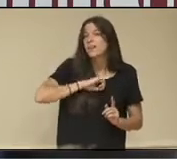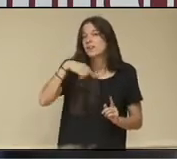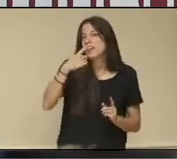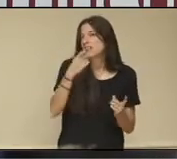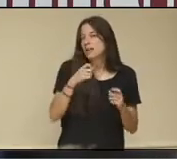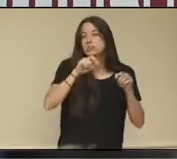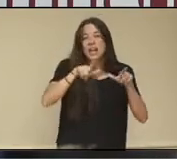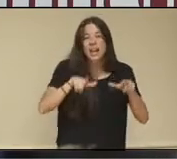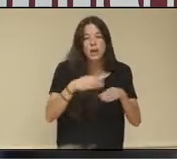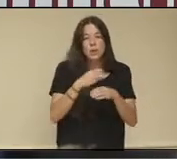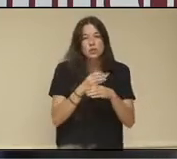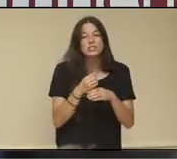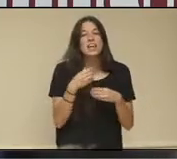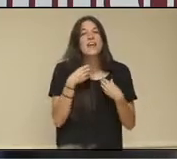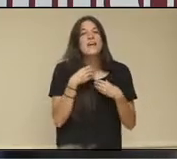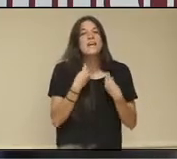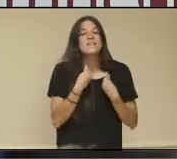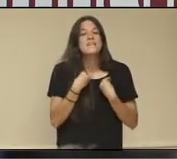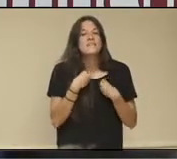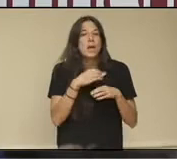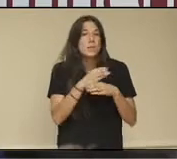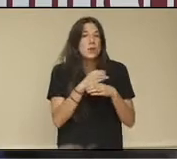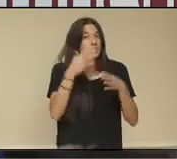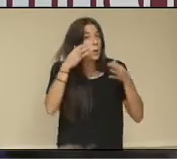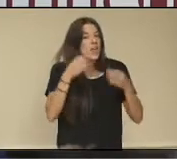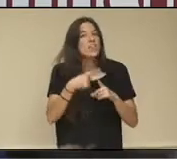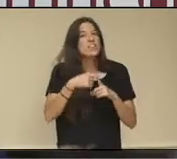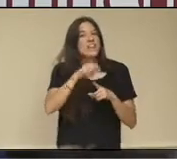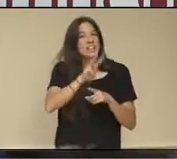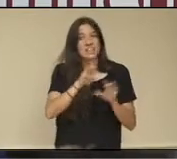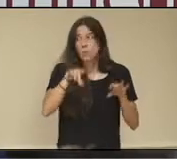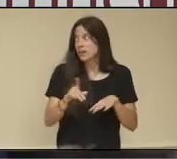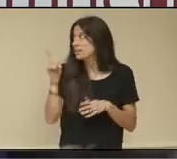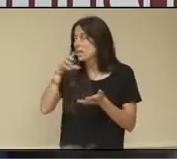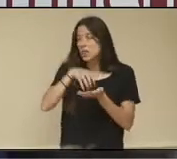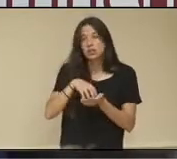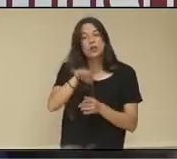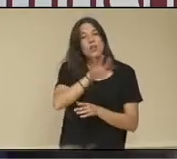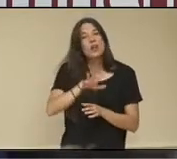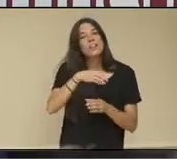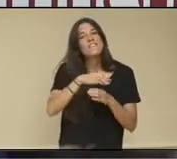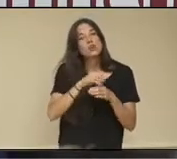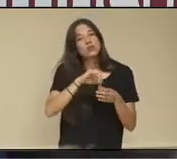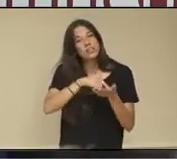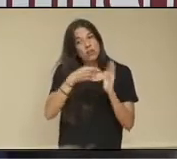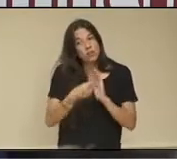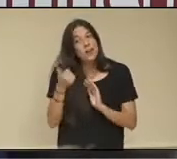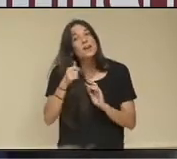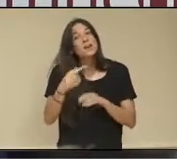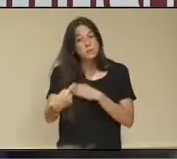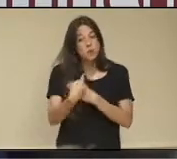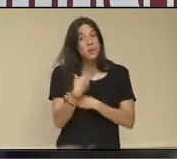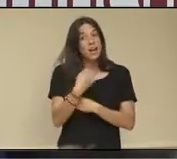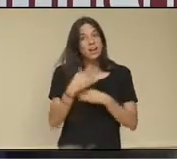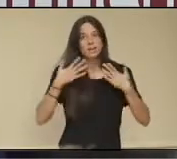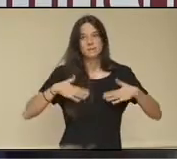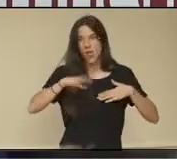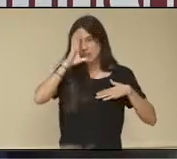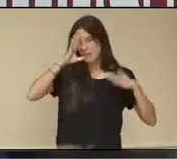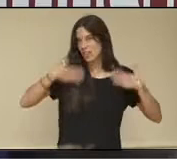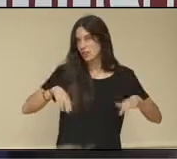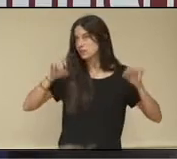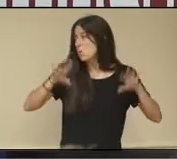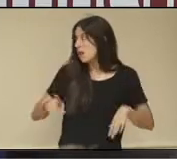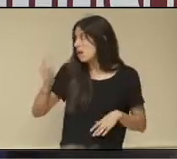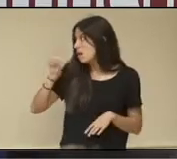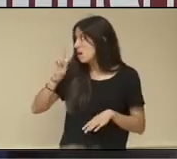de bioseguridad de nivel 3, como este del Centro Nacional de Biotecnología, que nos obliga a disfrazarnos como se ve aquí,